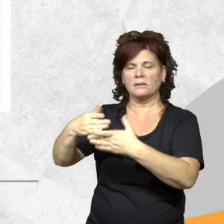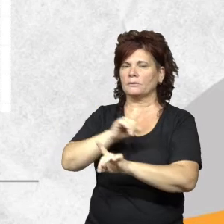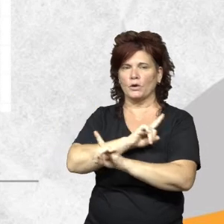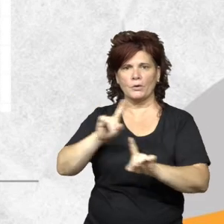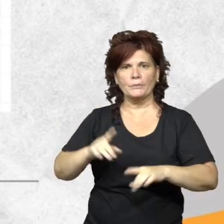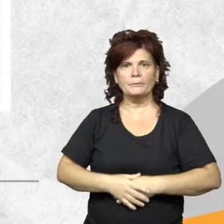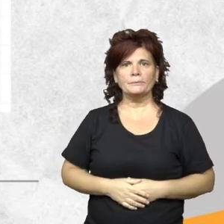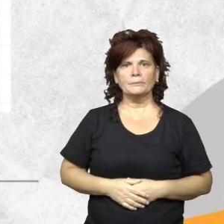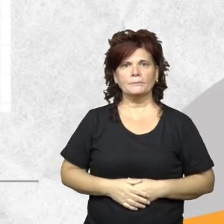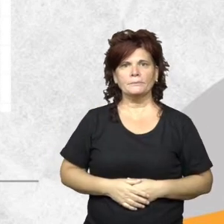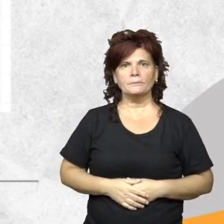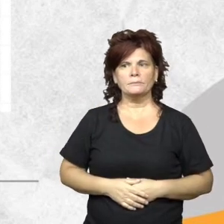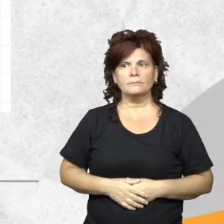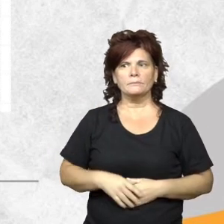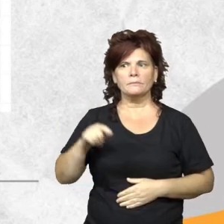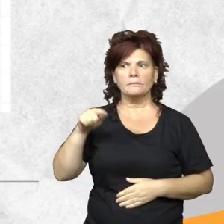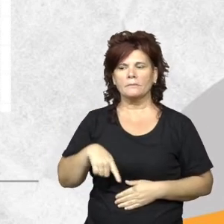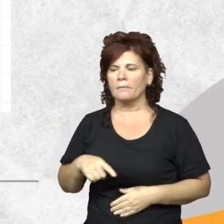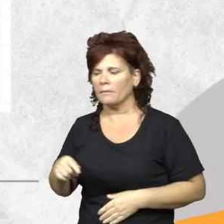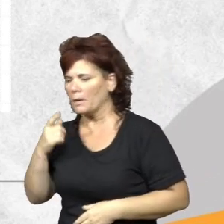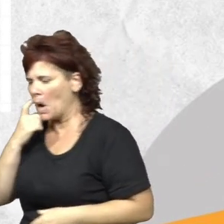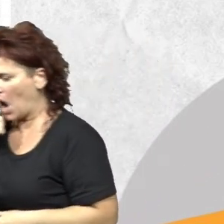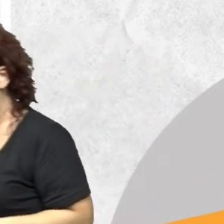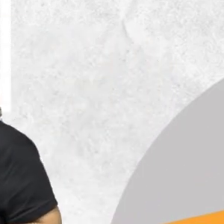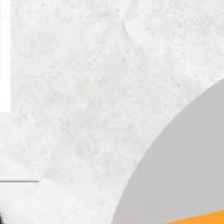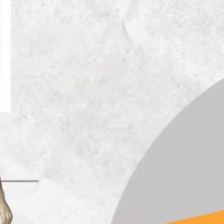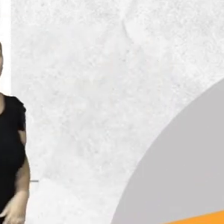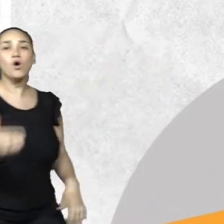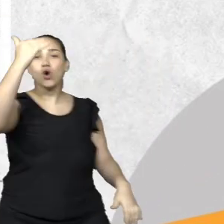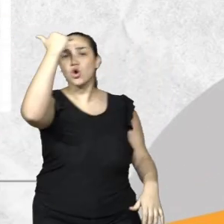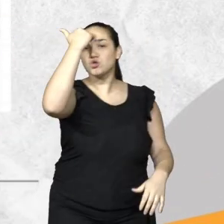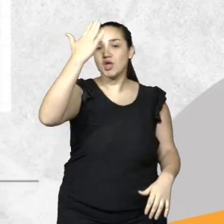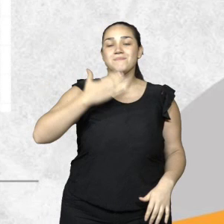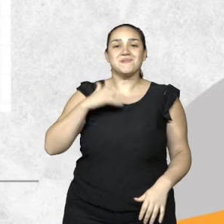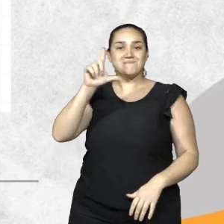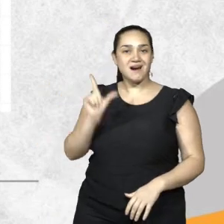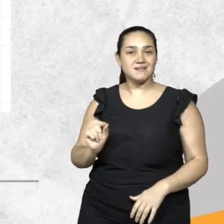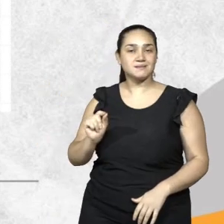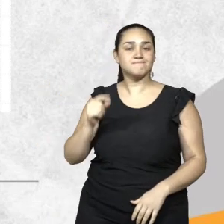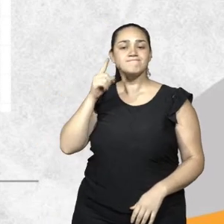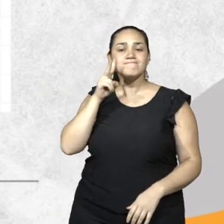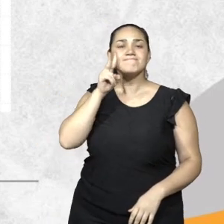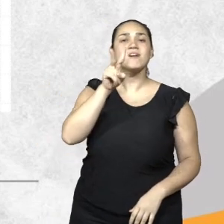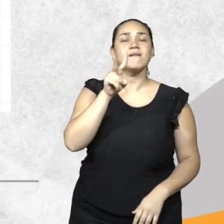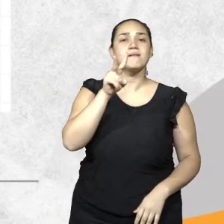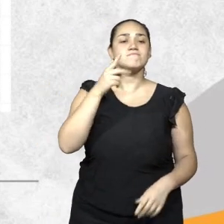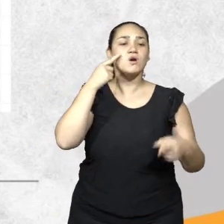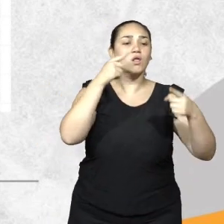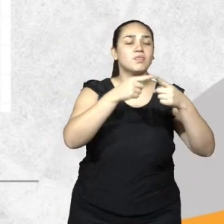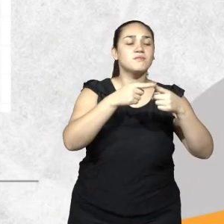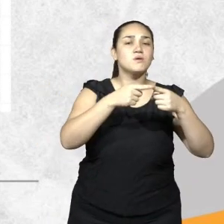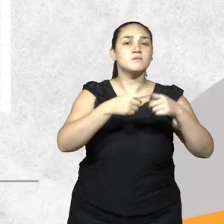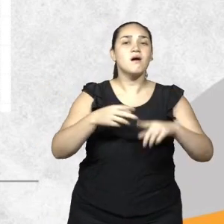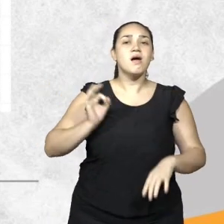Este es este es un voto de la Sala Constitucional de mi país. Vean lo que dijo la Sala en el